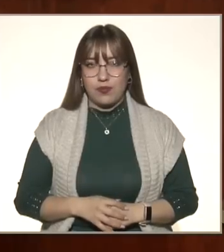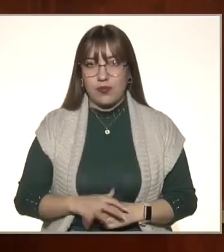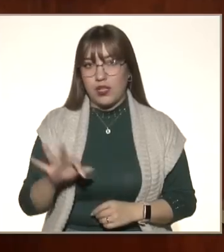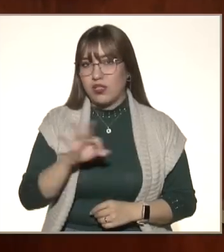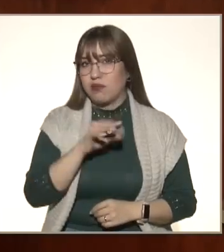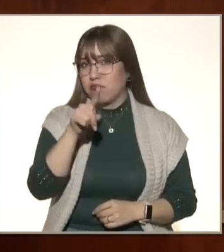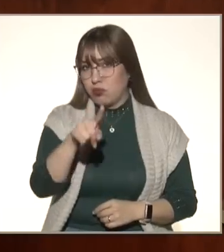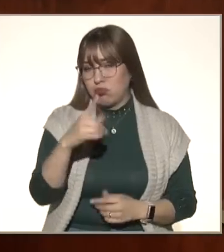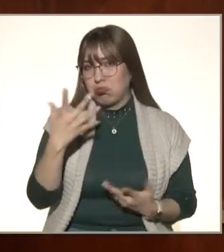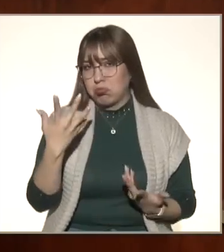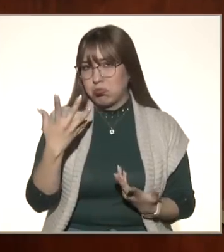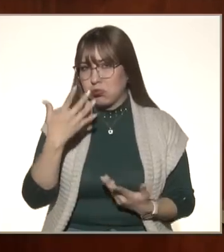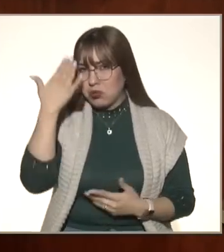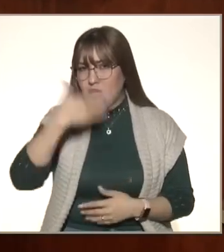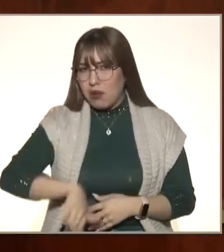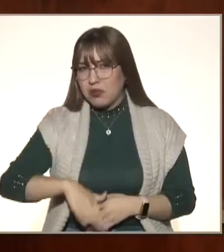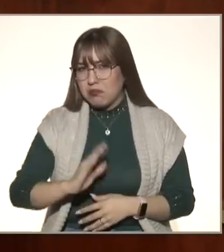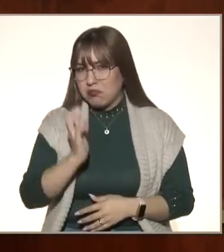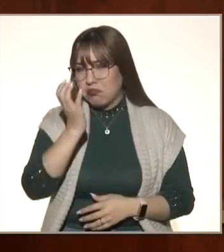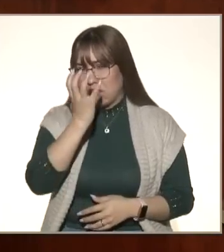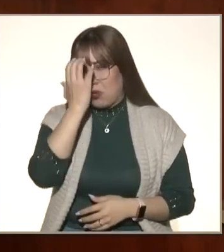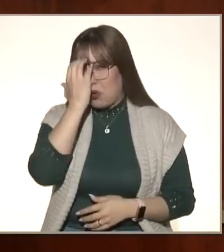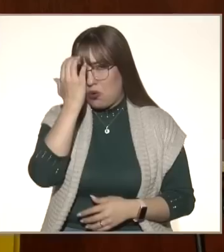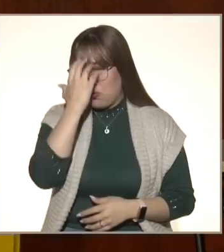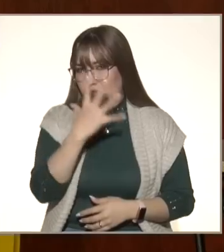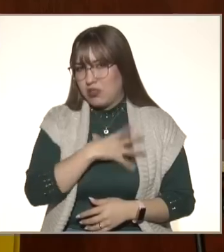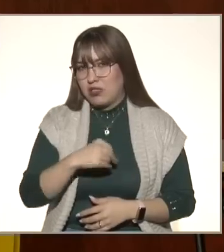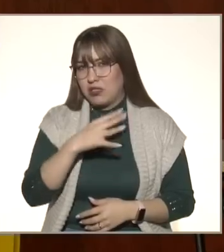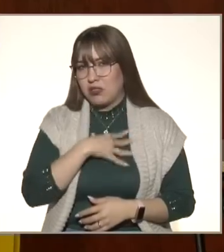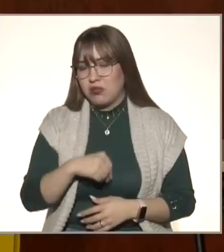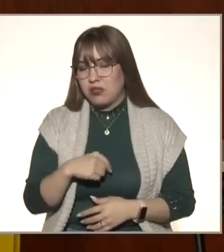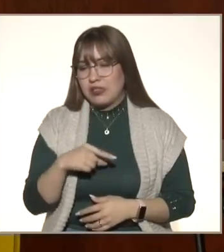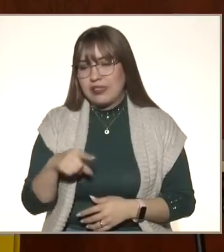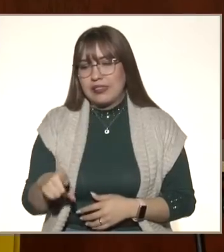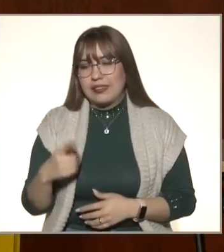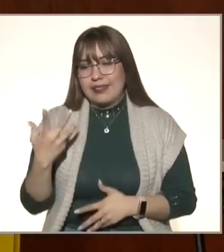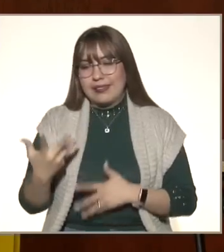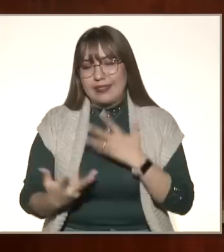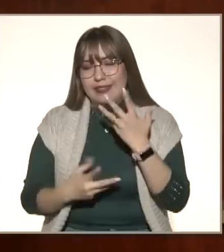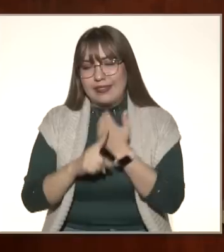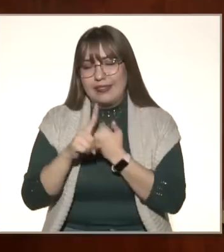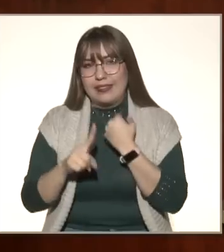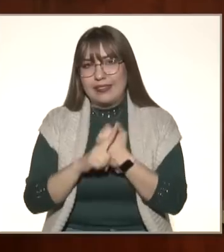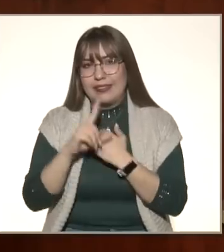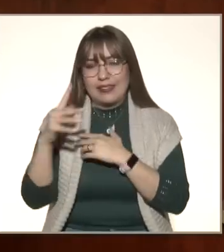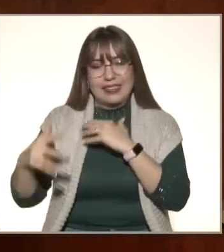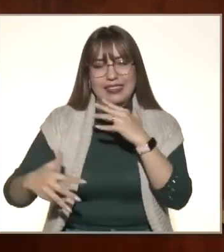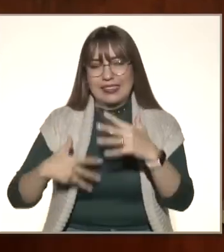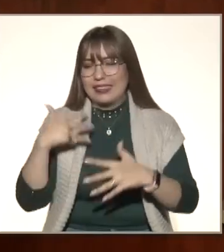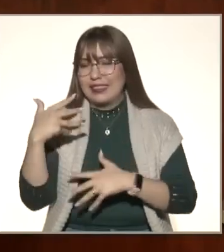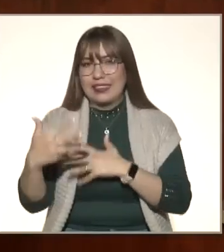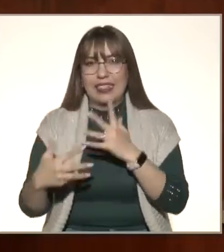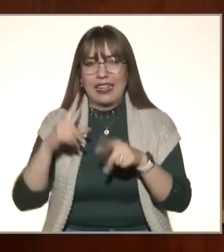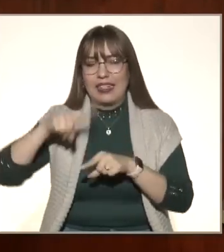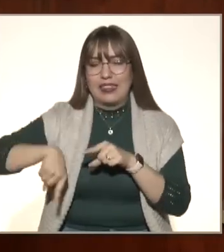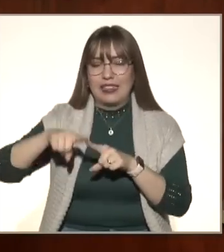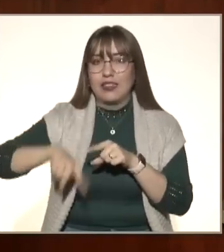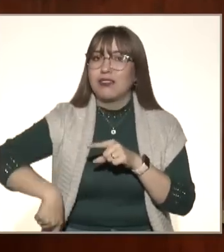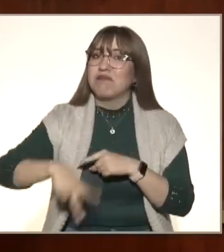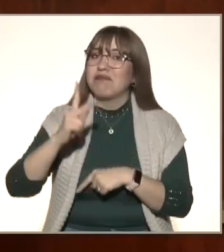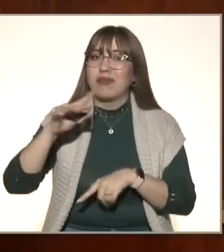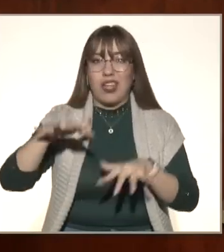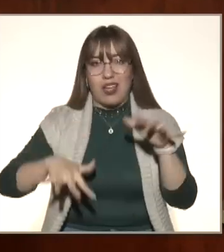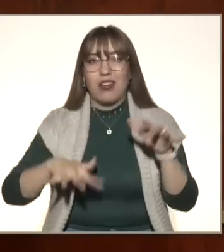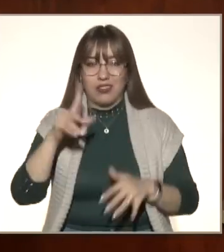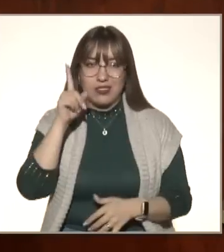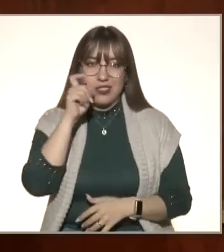hijos, pues cuando llega el tema álgido, tratas de derivarlo, pero a veces se te va. ¿Sí? Y eso es